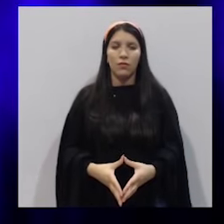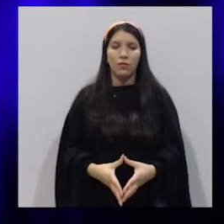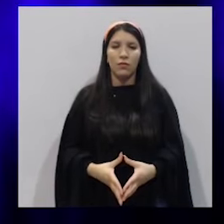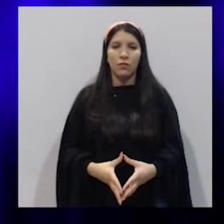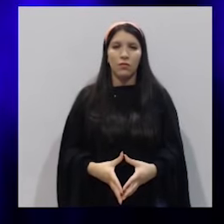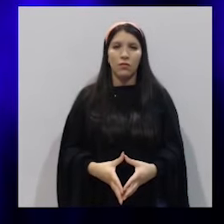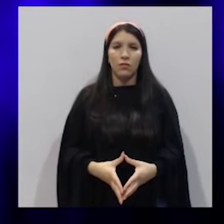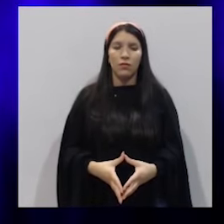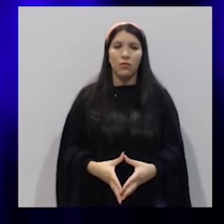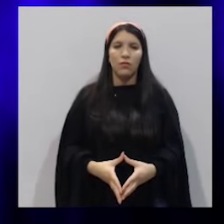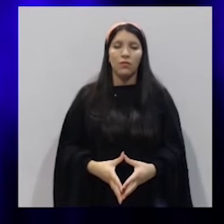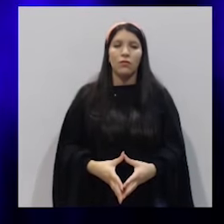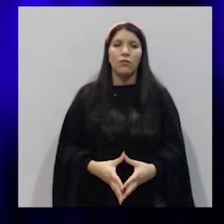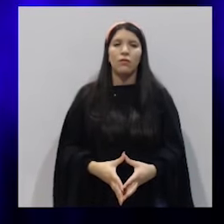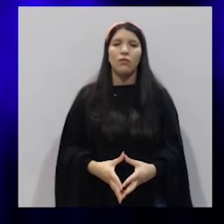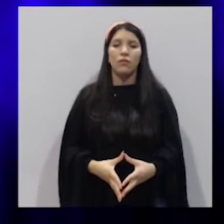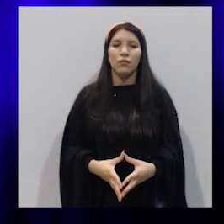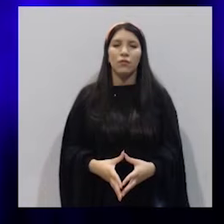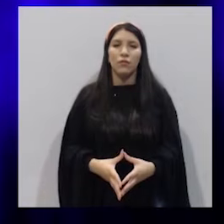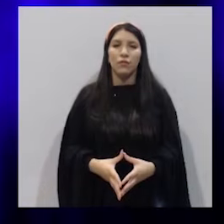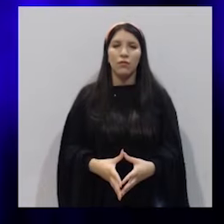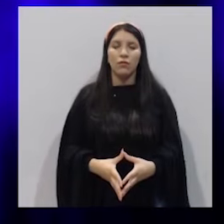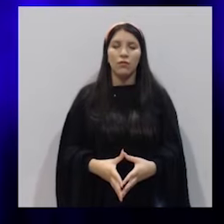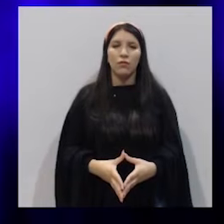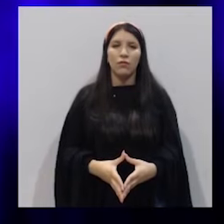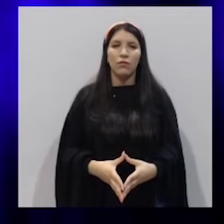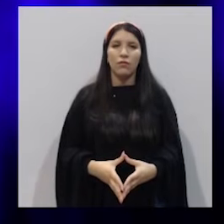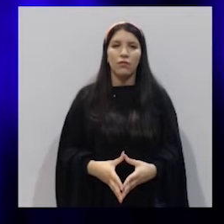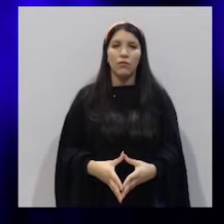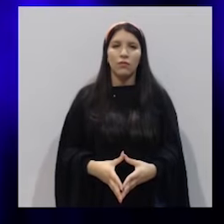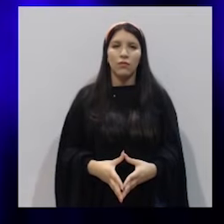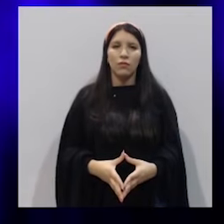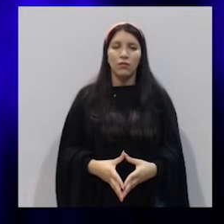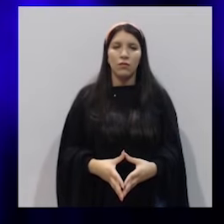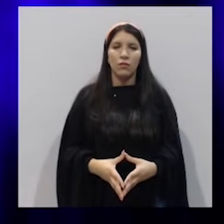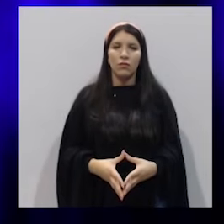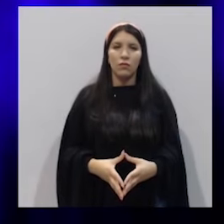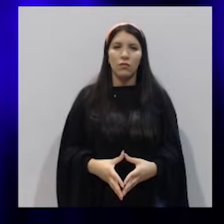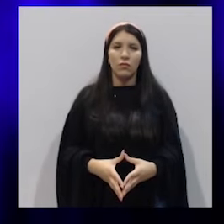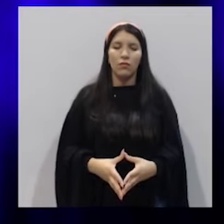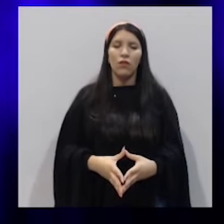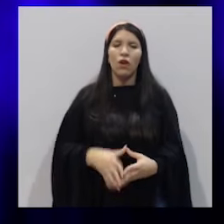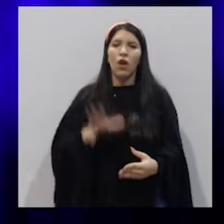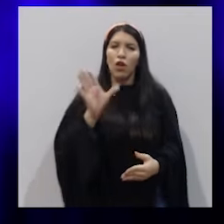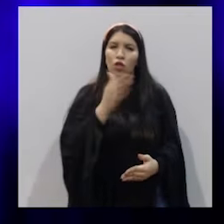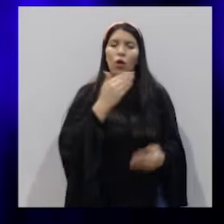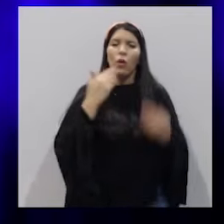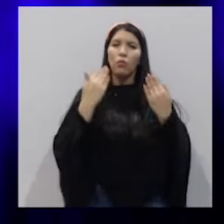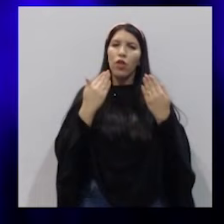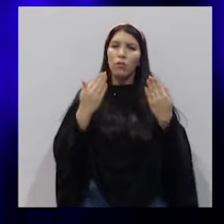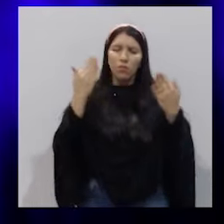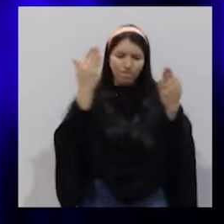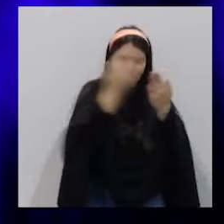ahí está el secreto la vida espiritual interior fortalecida va a evitar que el enemigo